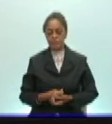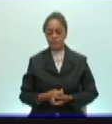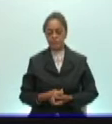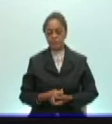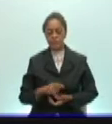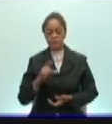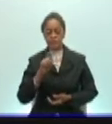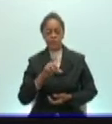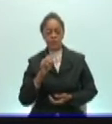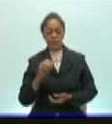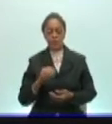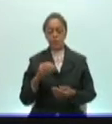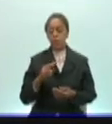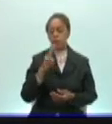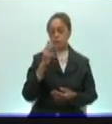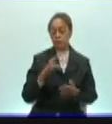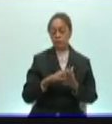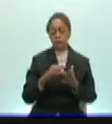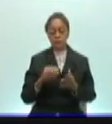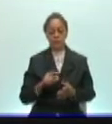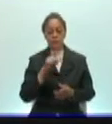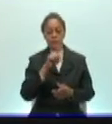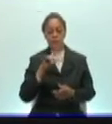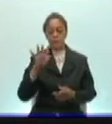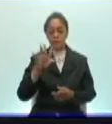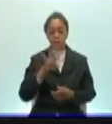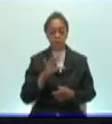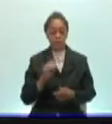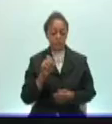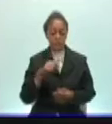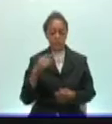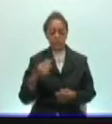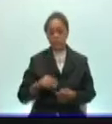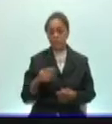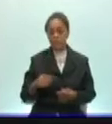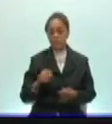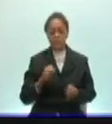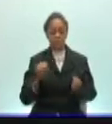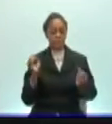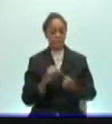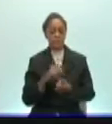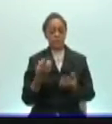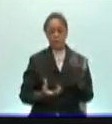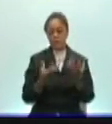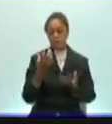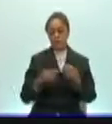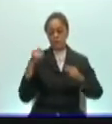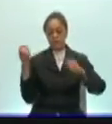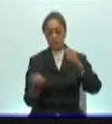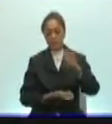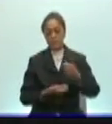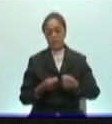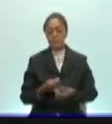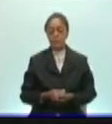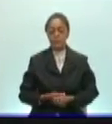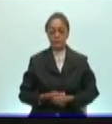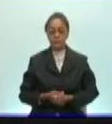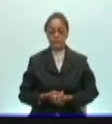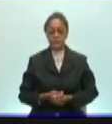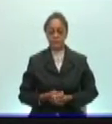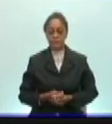En el último trimestre del 59, despunta la práctica terrorista de la quema de cañaverales.